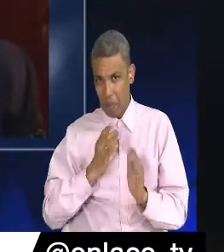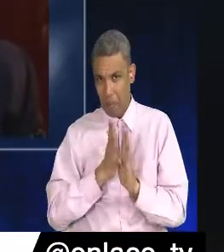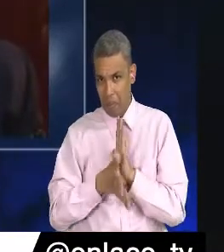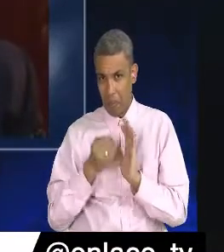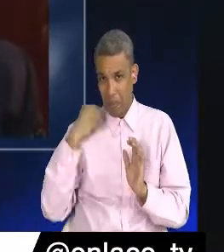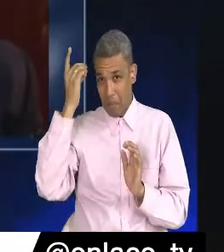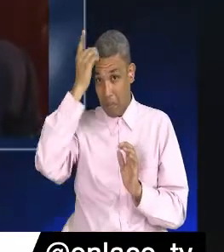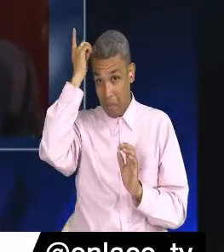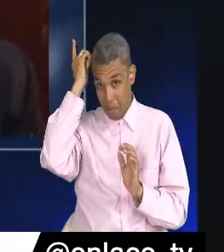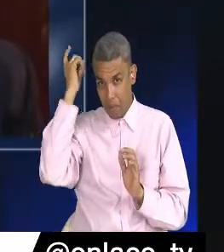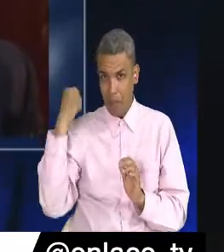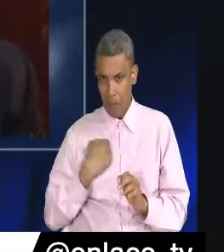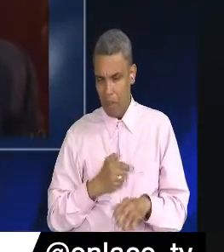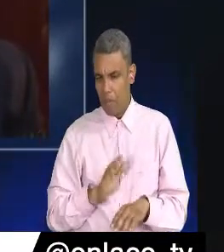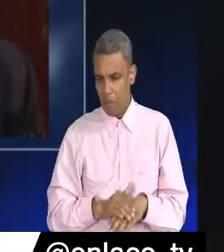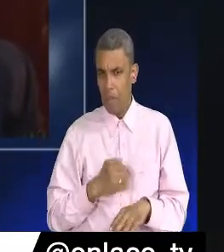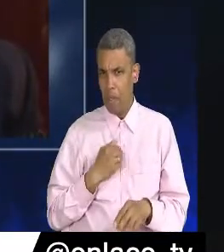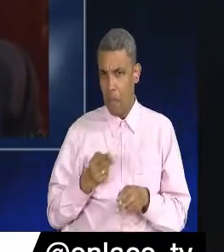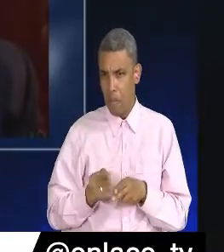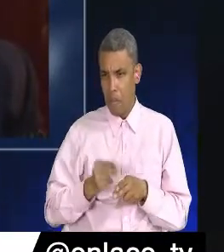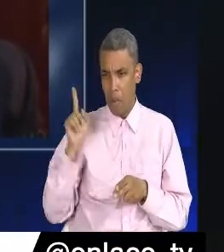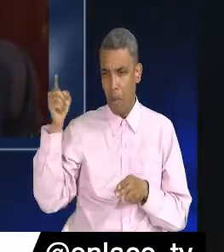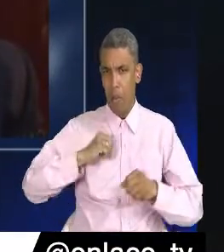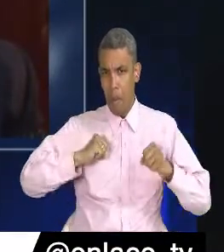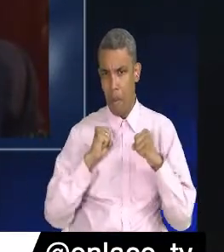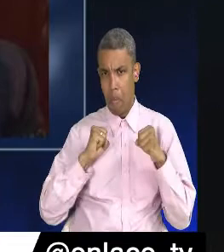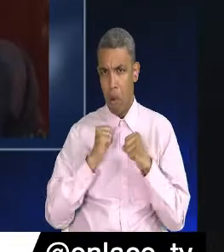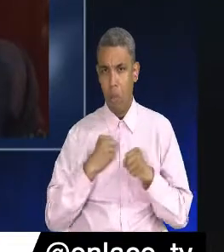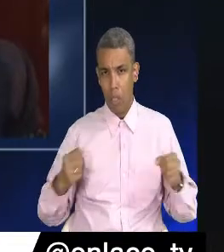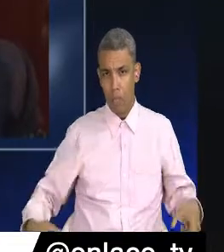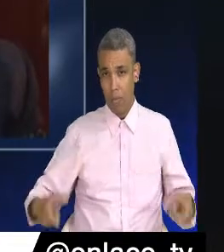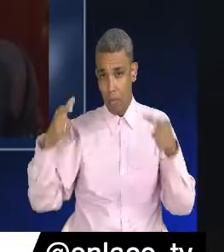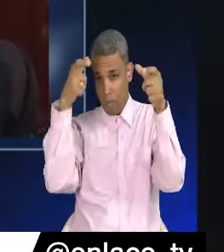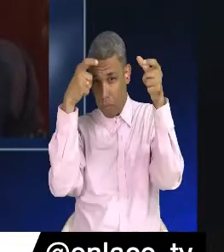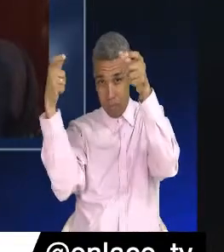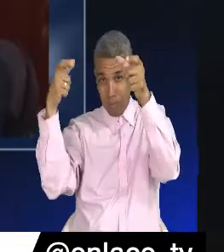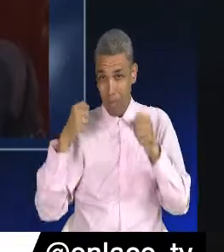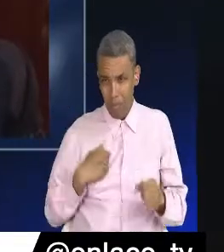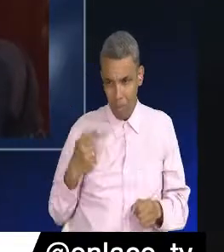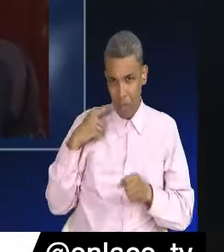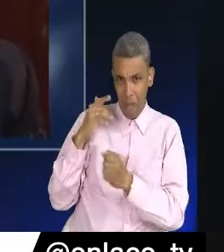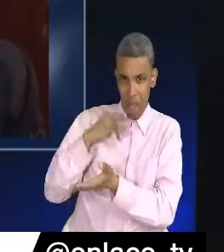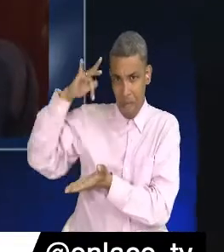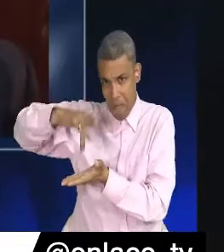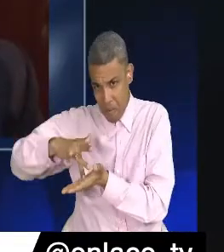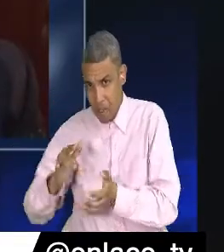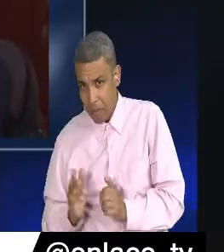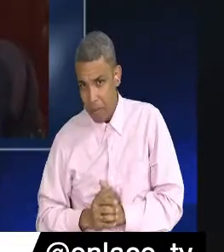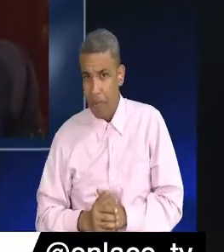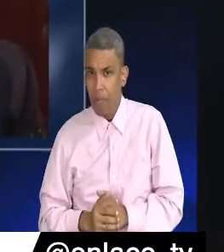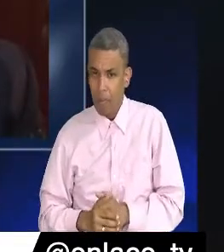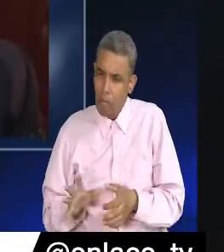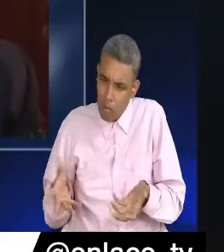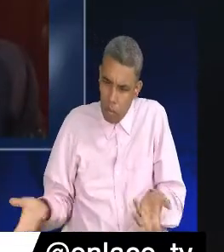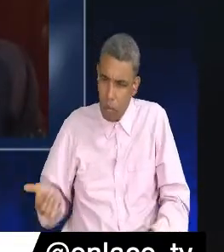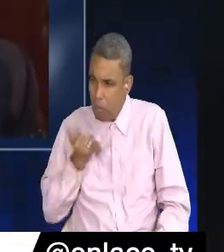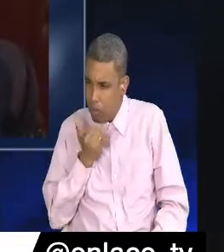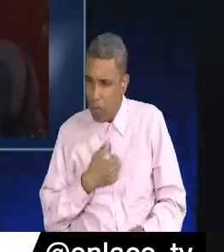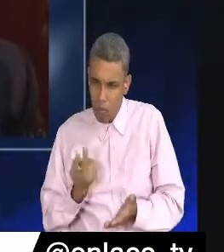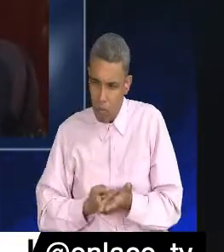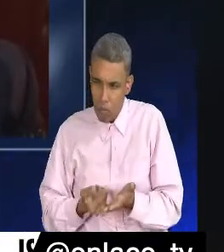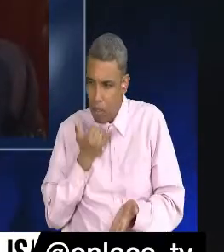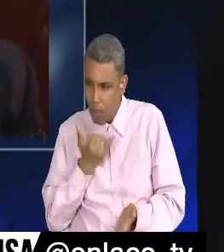Congreso de la República sobre lo que está ocurriendo en Barranca Bermeja, porque a Barranca Bermeja le han dado tres portazos en la cara. El primer portazo